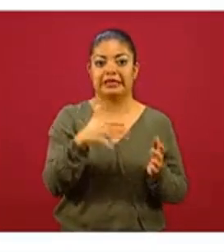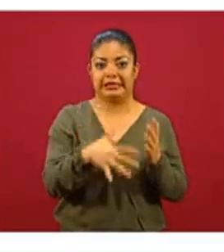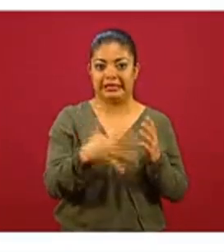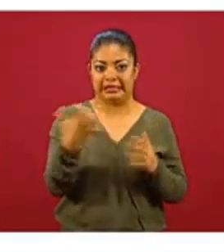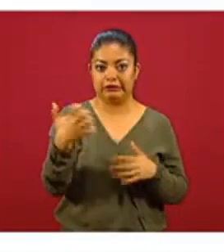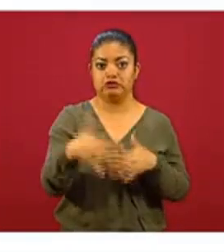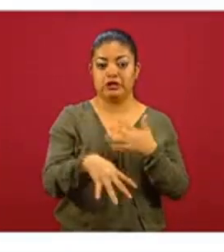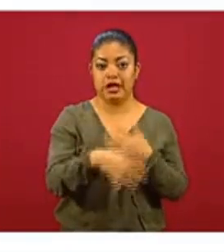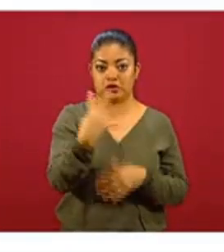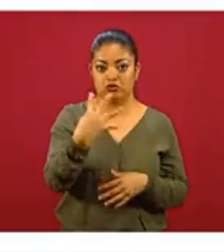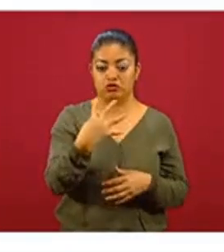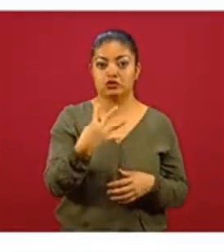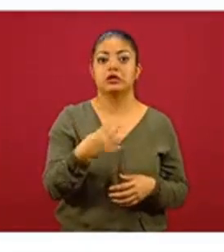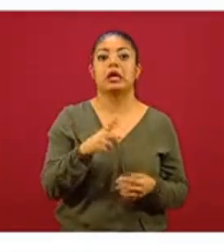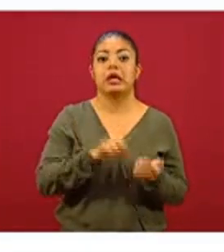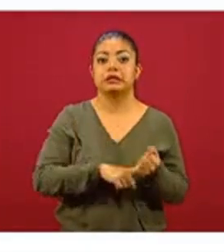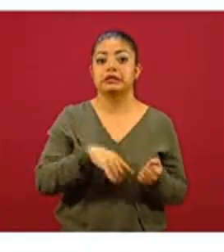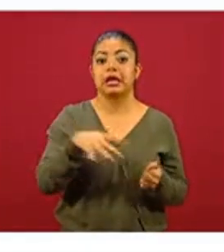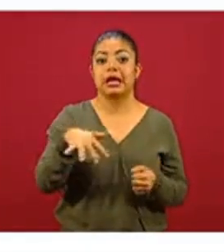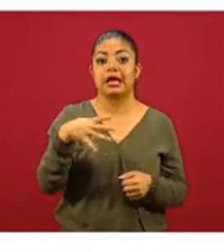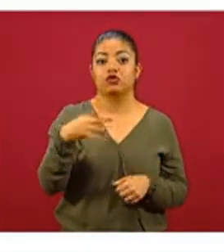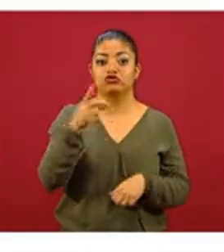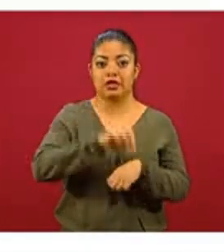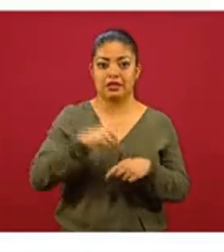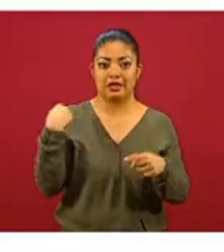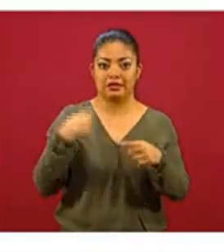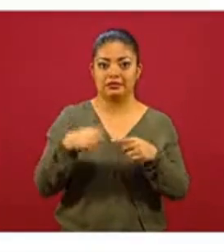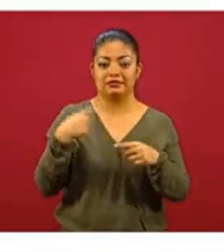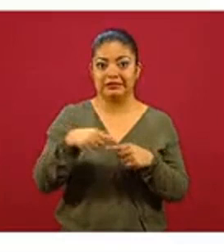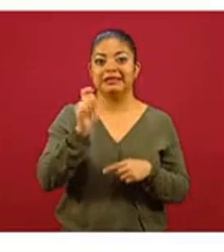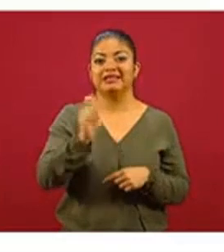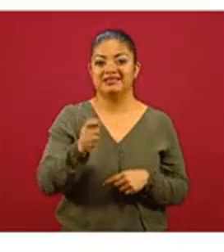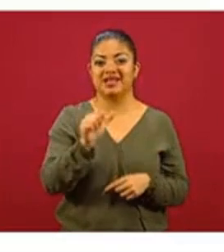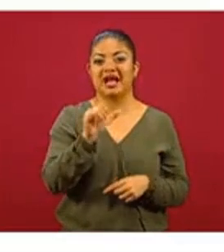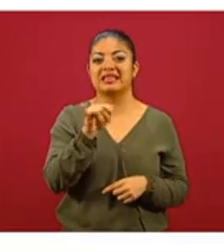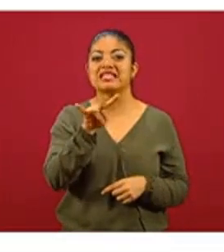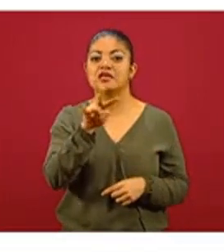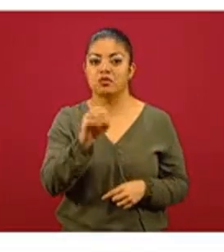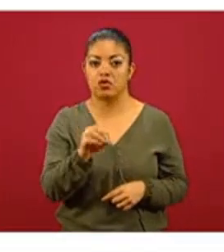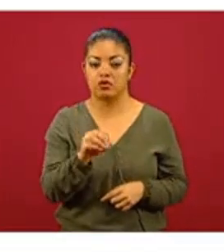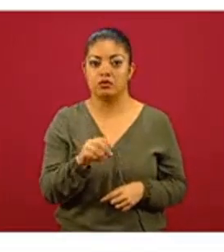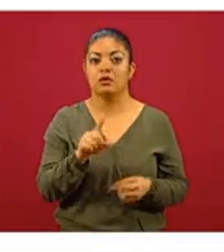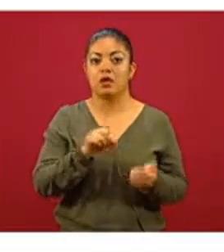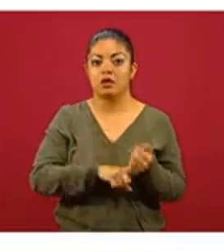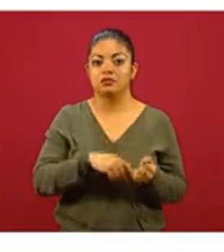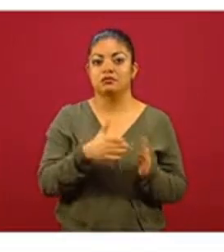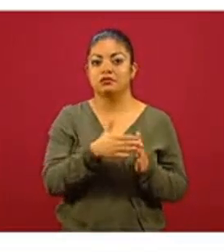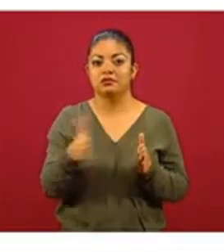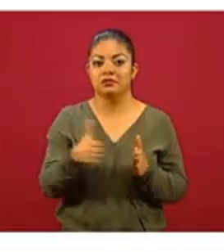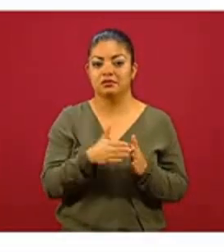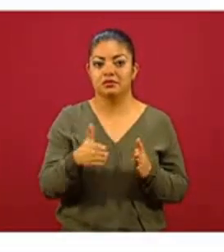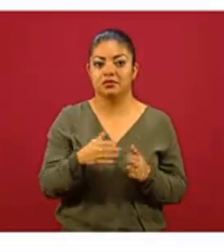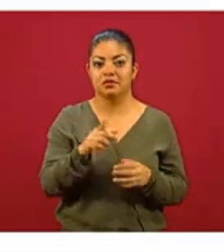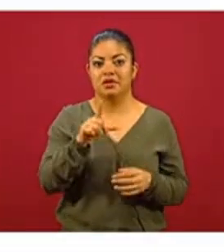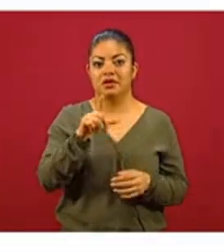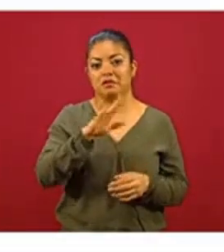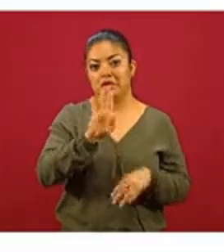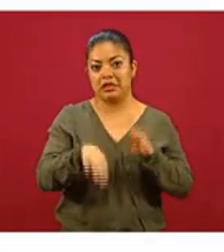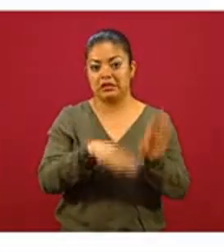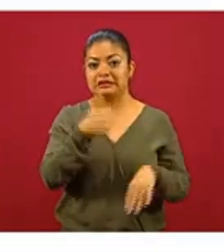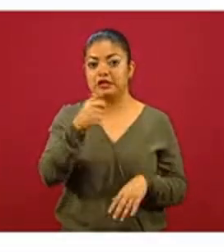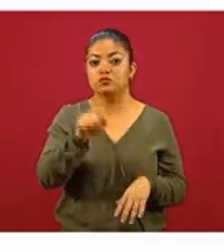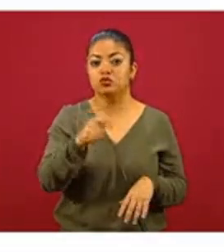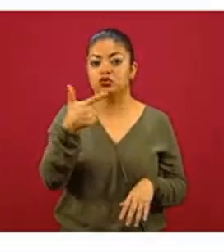han tenido en los últimos 14 días. Es la parte activa de la epidemia. Y la tasa de letalidad global está en 6.7. Ha habido un